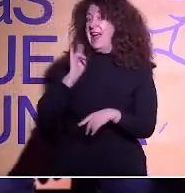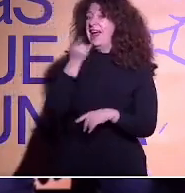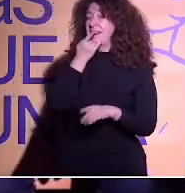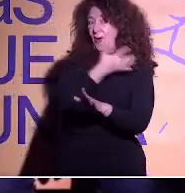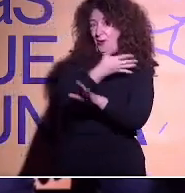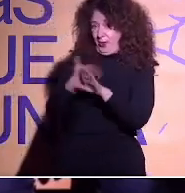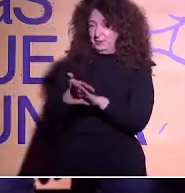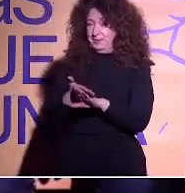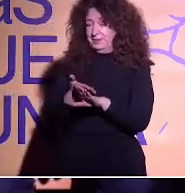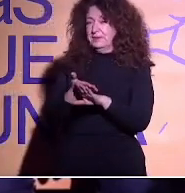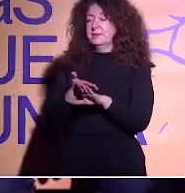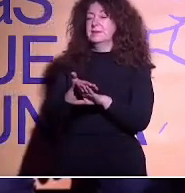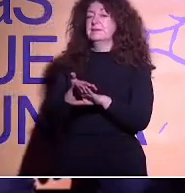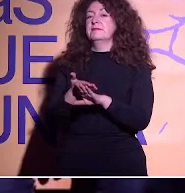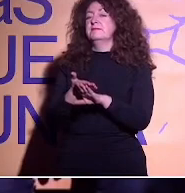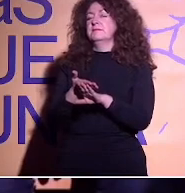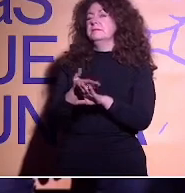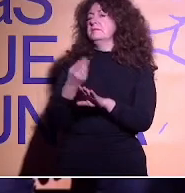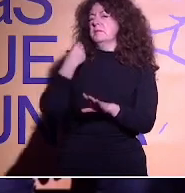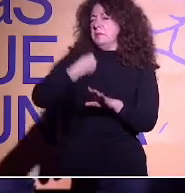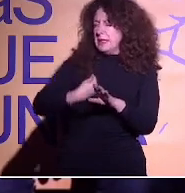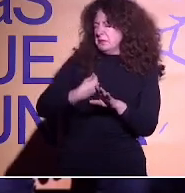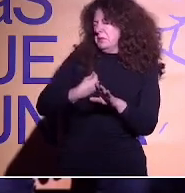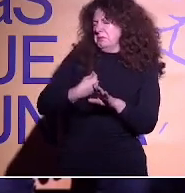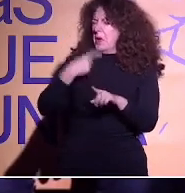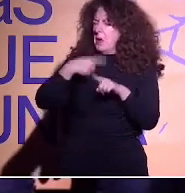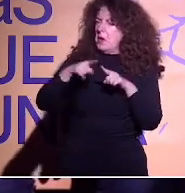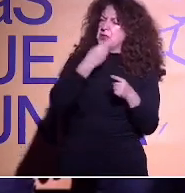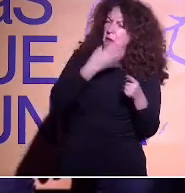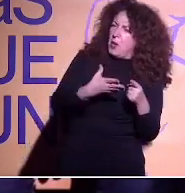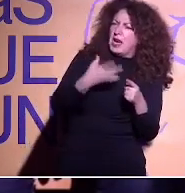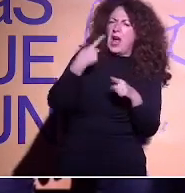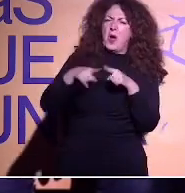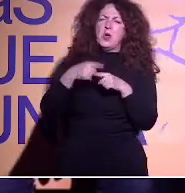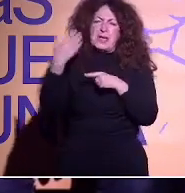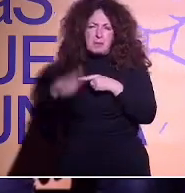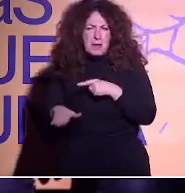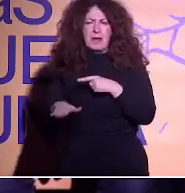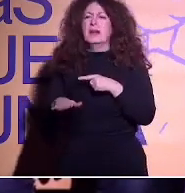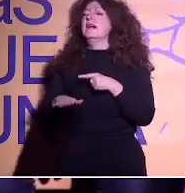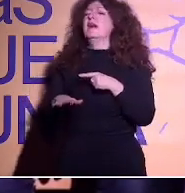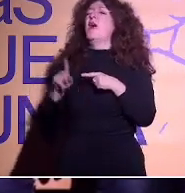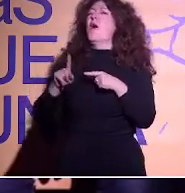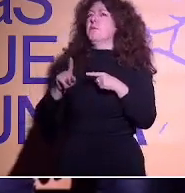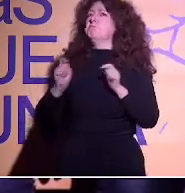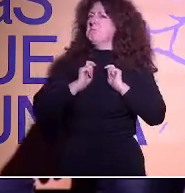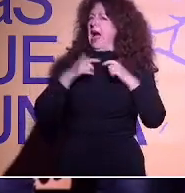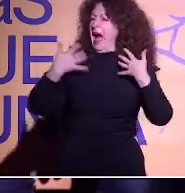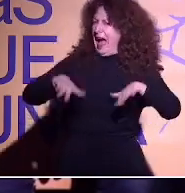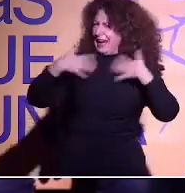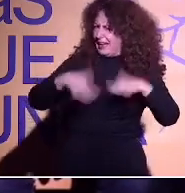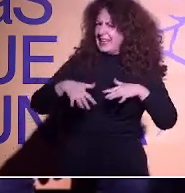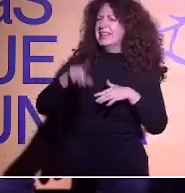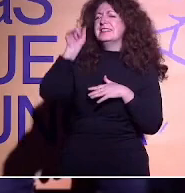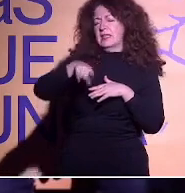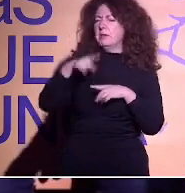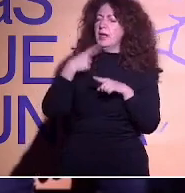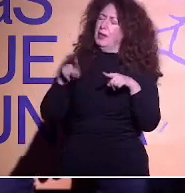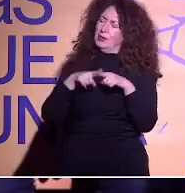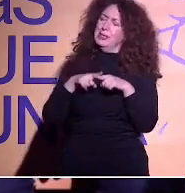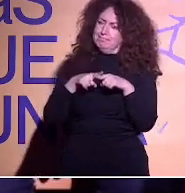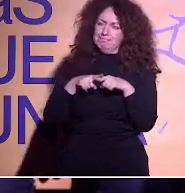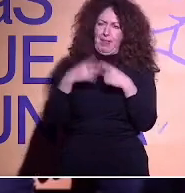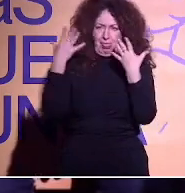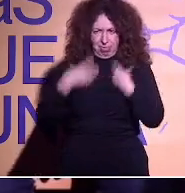estos años con todo ello con lo bueno con lo malo con las enormes alegrías y también con las tristes